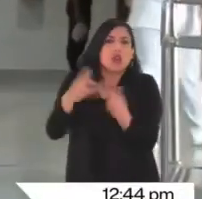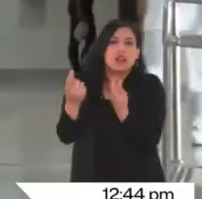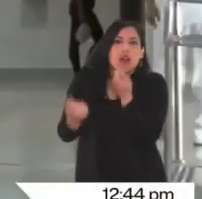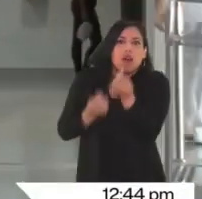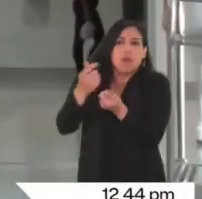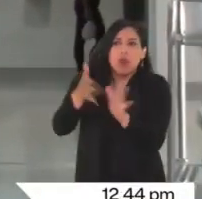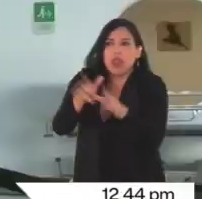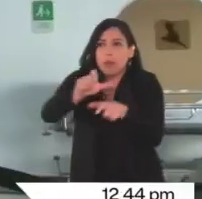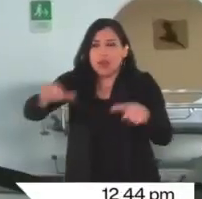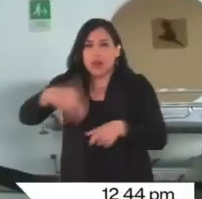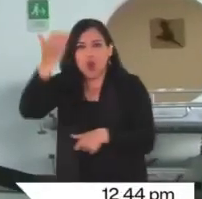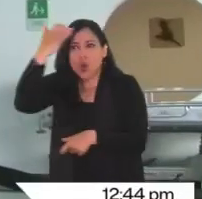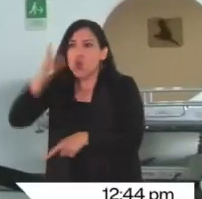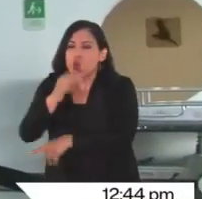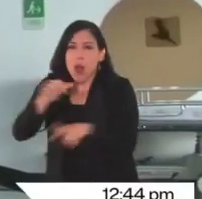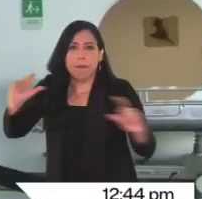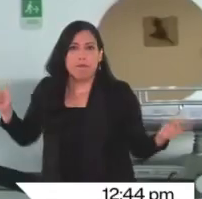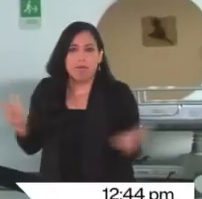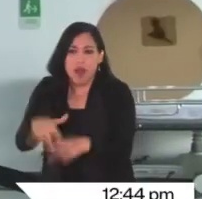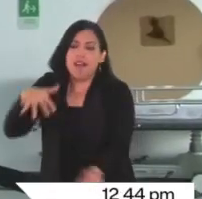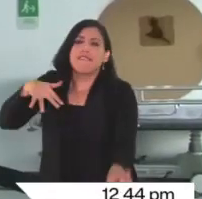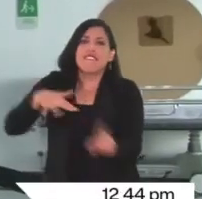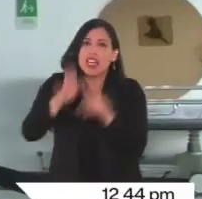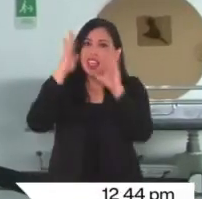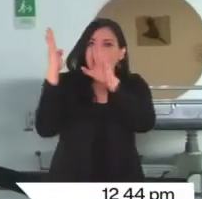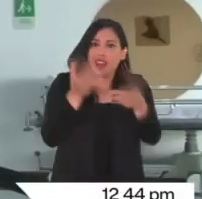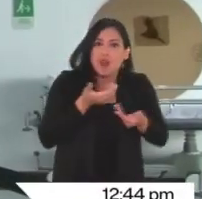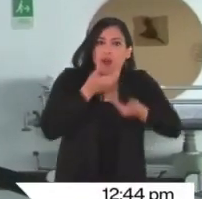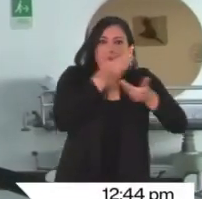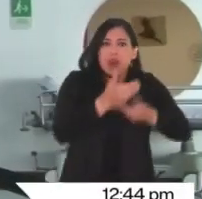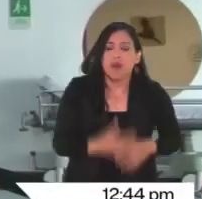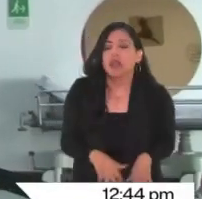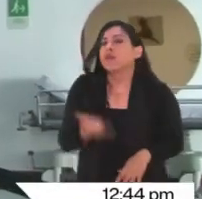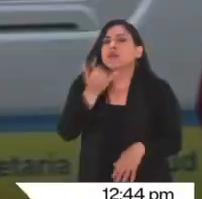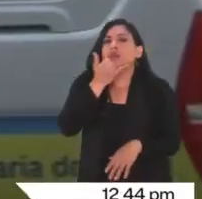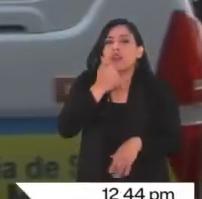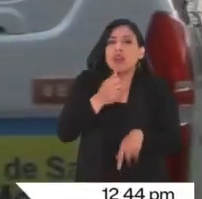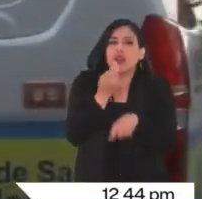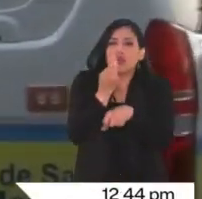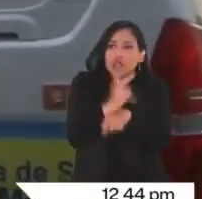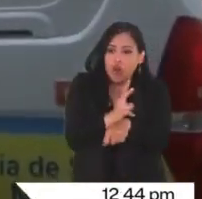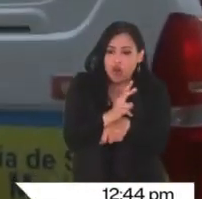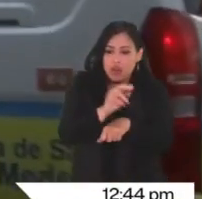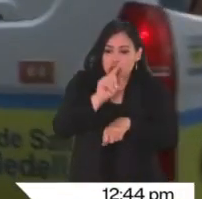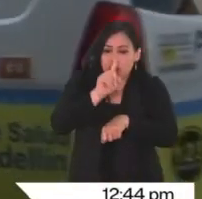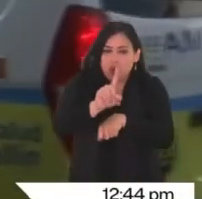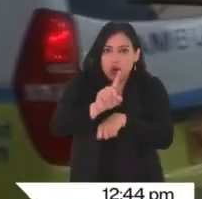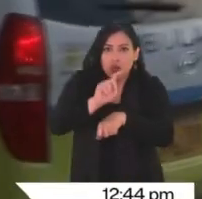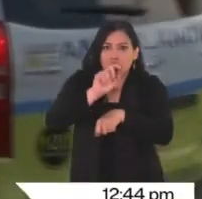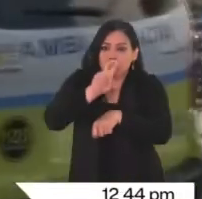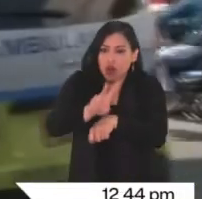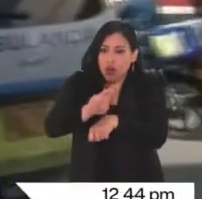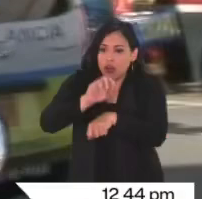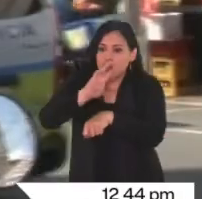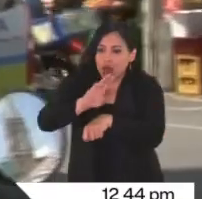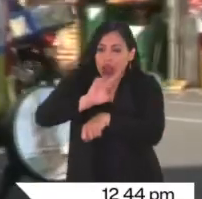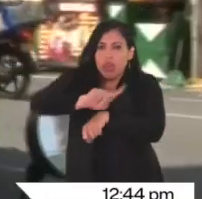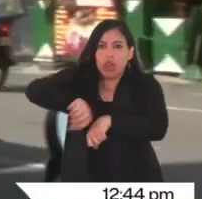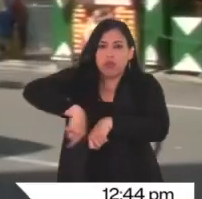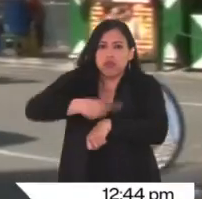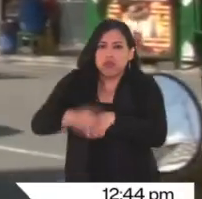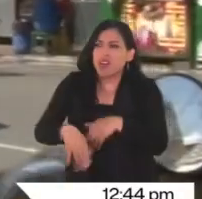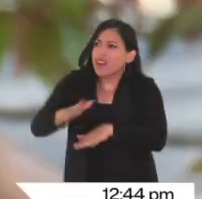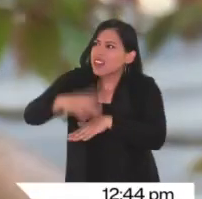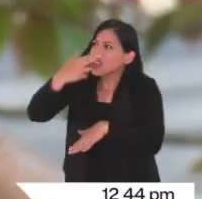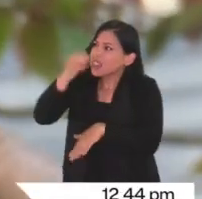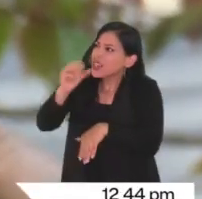de personal del hospital afectó la atención. Se dieron las 12, la 1, la 2, las 2 y yo le dije, pero ¿por qué al